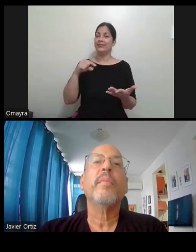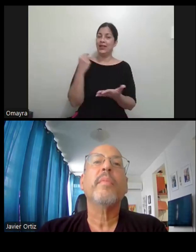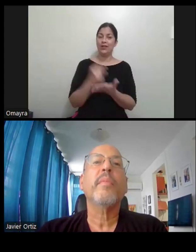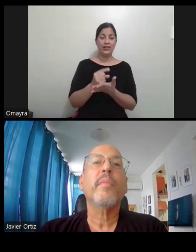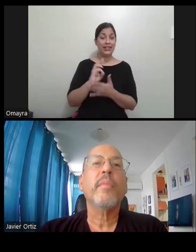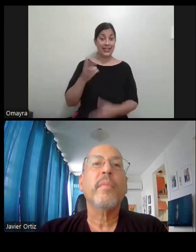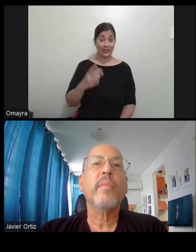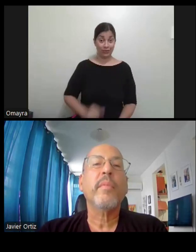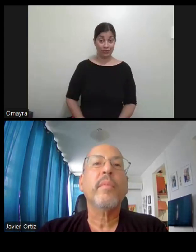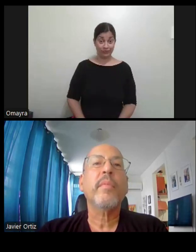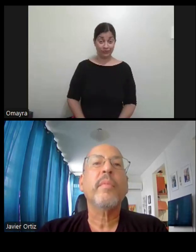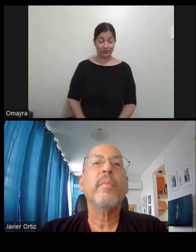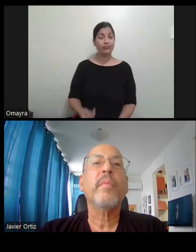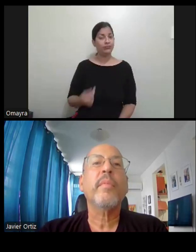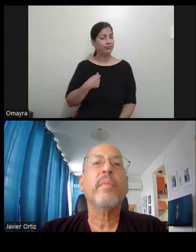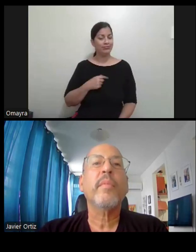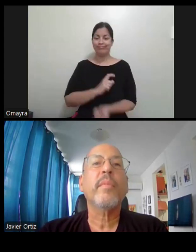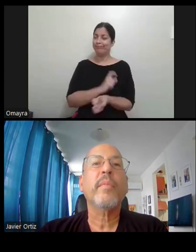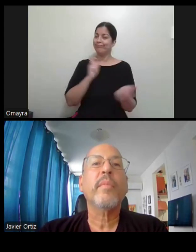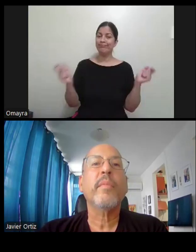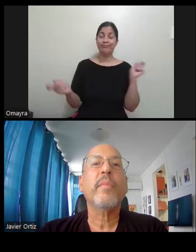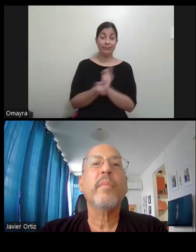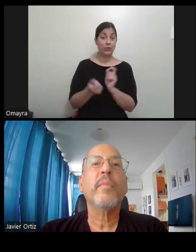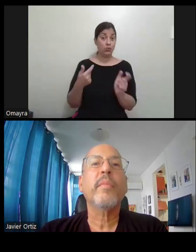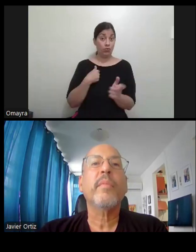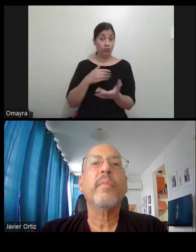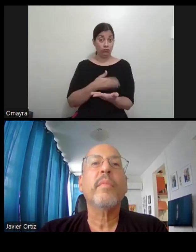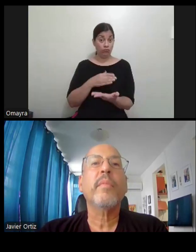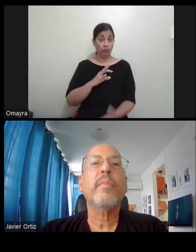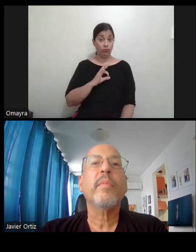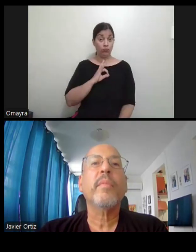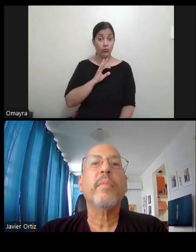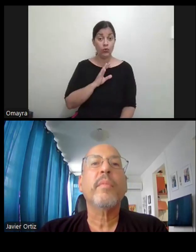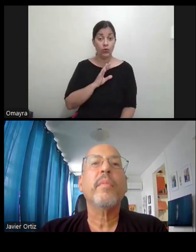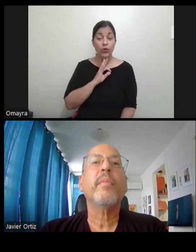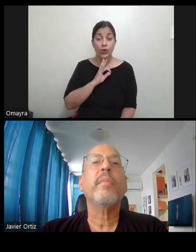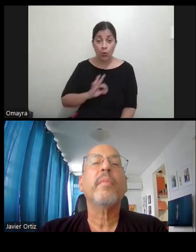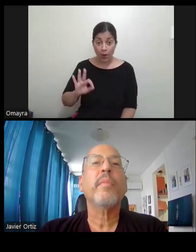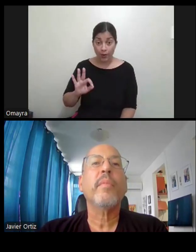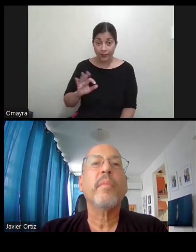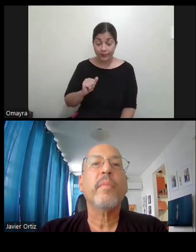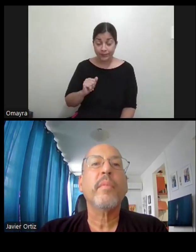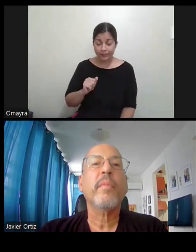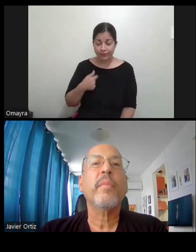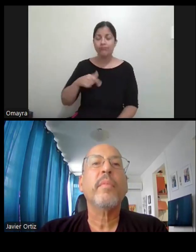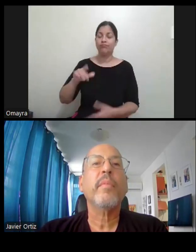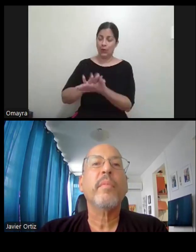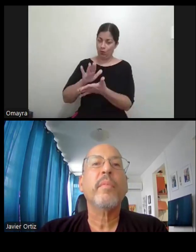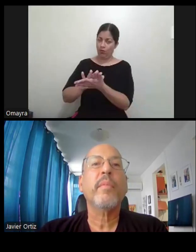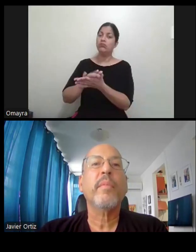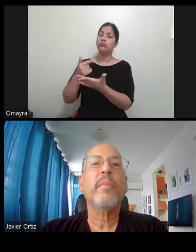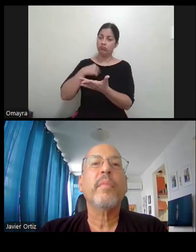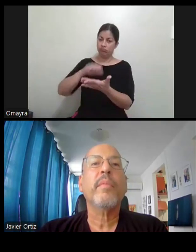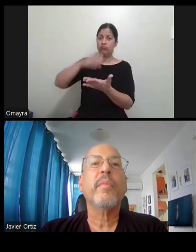estoy en la música desde los 9 años, que fue cuando hice ese cambio de escuela. Y en la Libre de Música